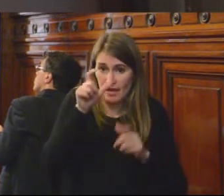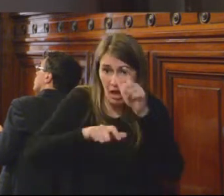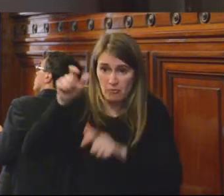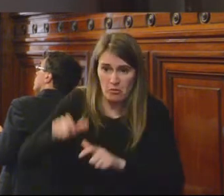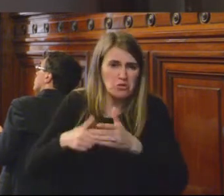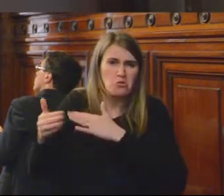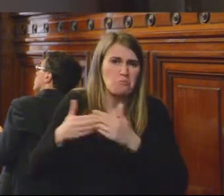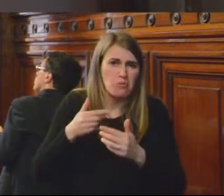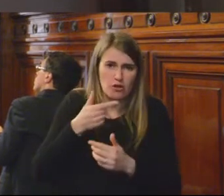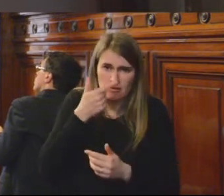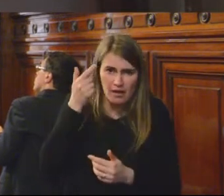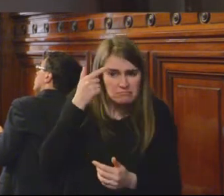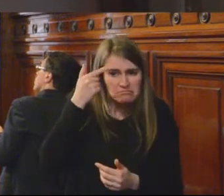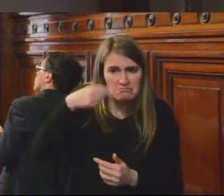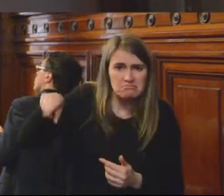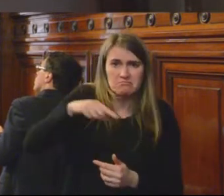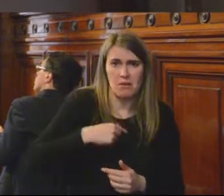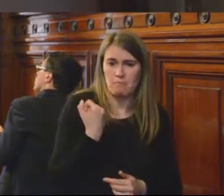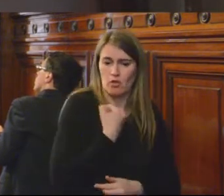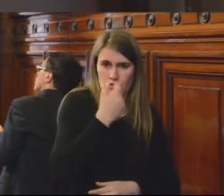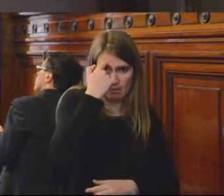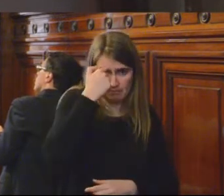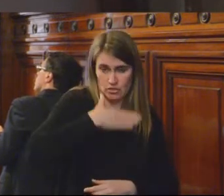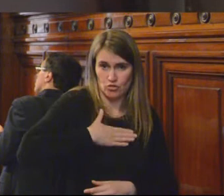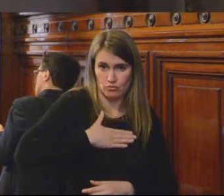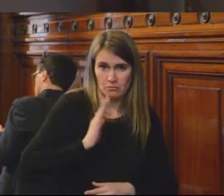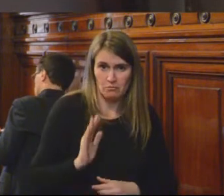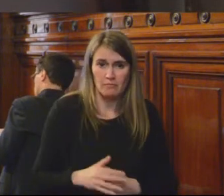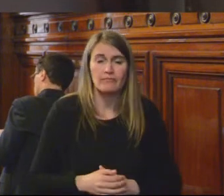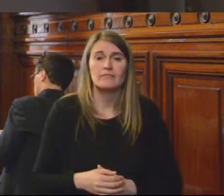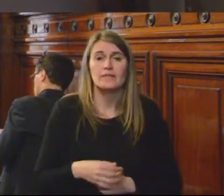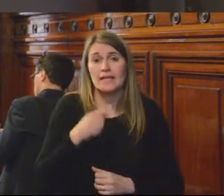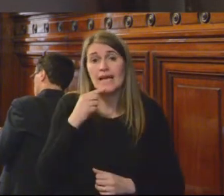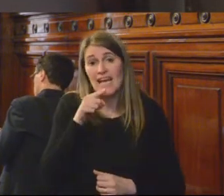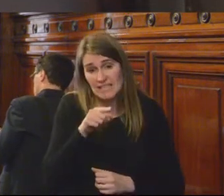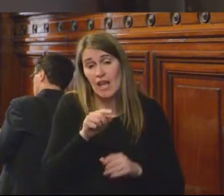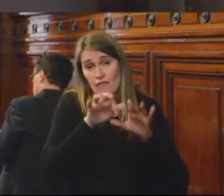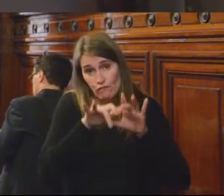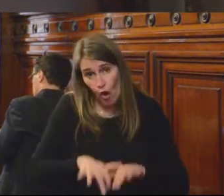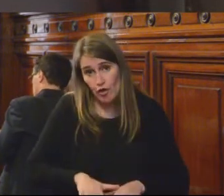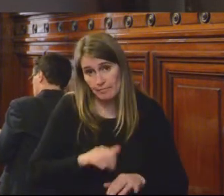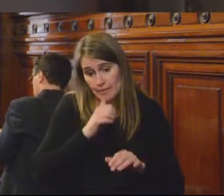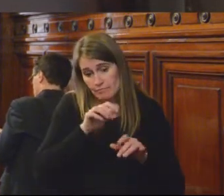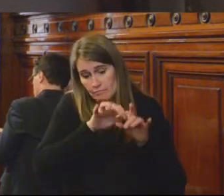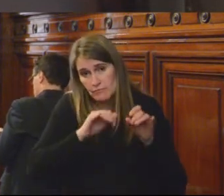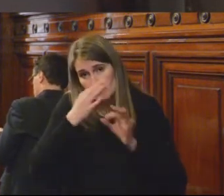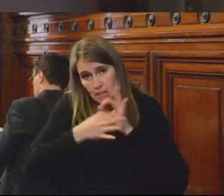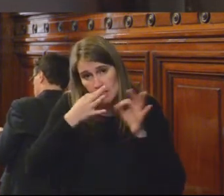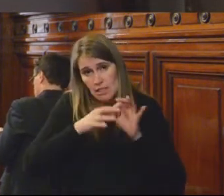derechos de la población. Y creo que eso amerita, obviamente, el informe. O sea,